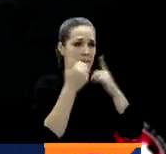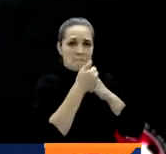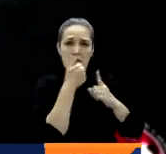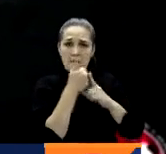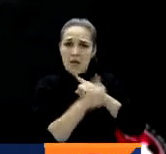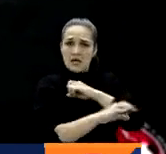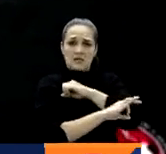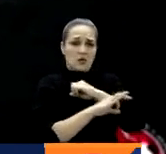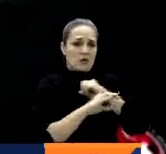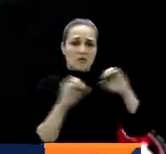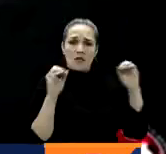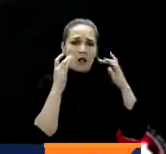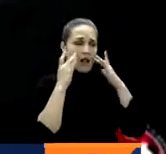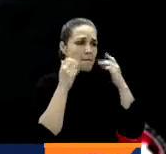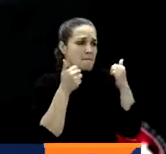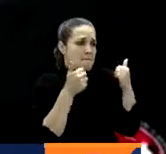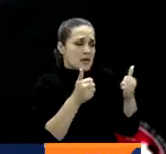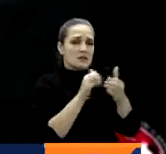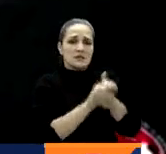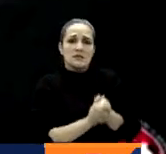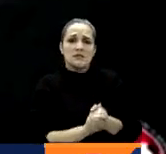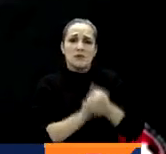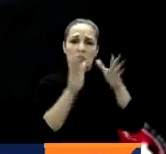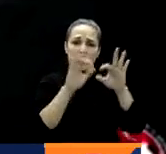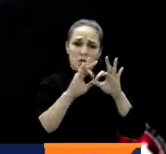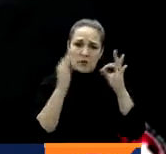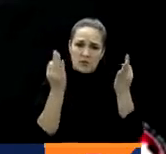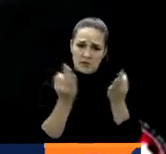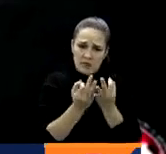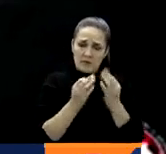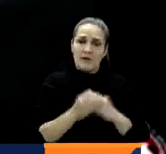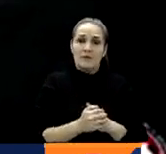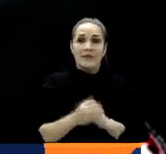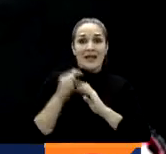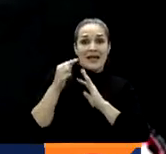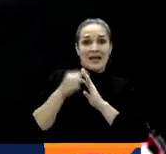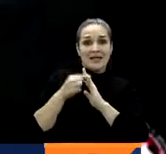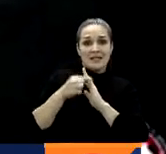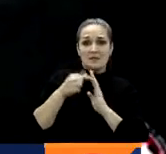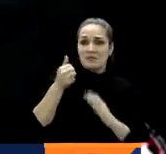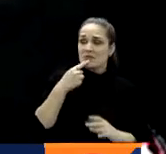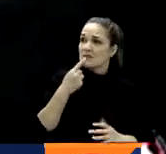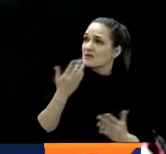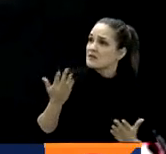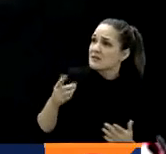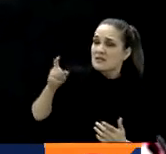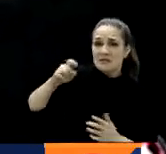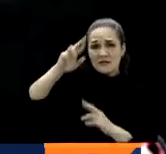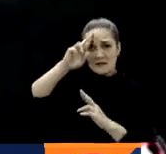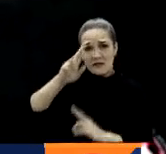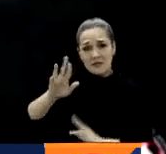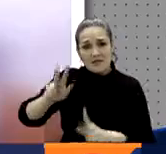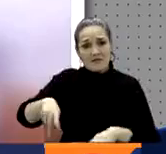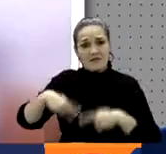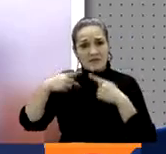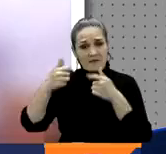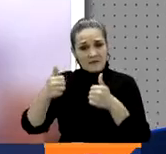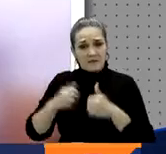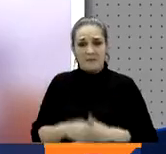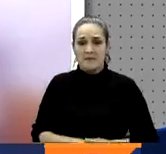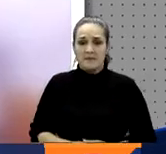ni psicológicamente y le envió saludos a su familia. Su esposa hizo un llamado para que le respeten la vida.